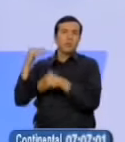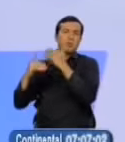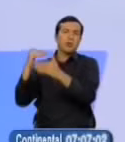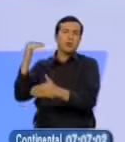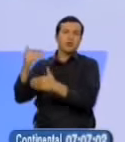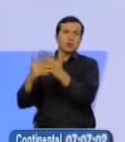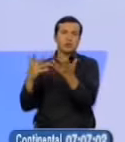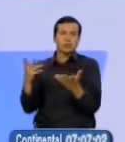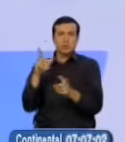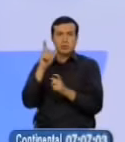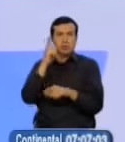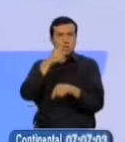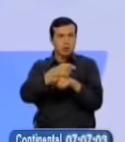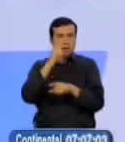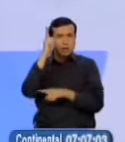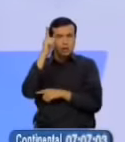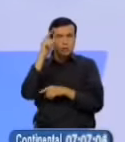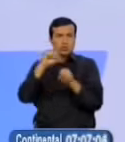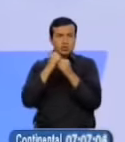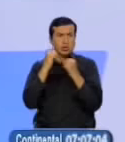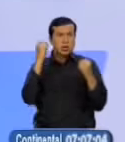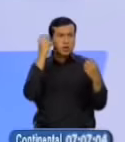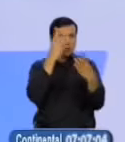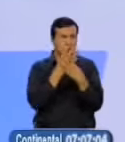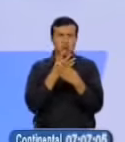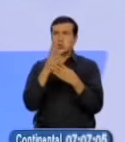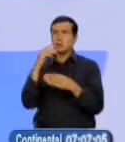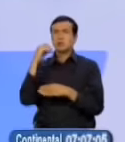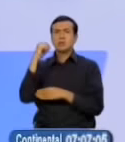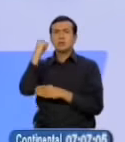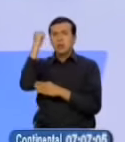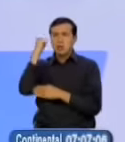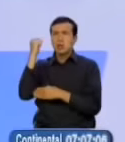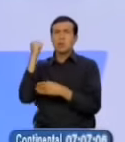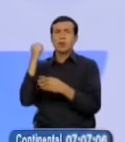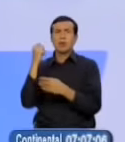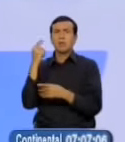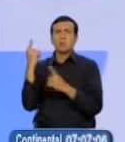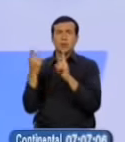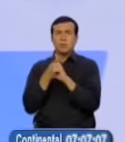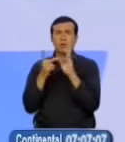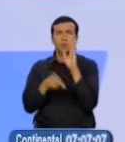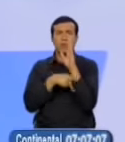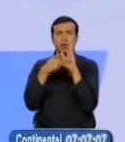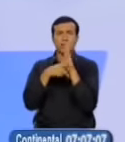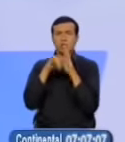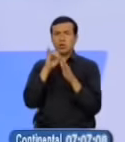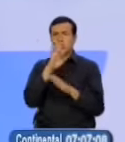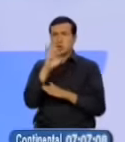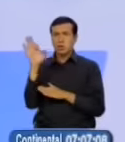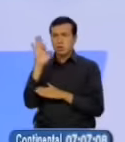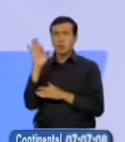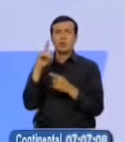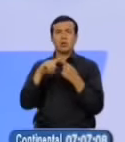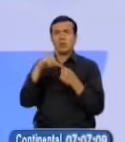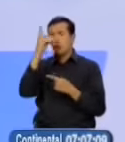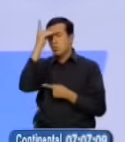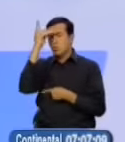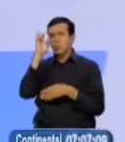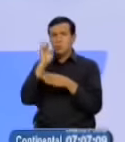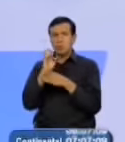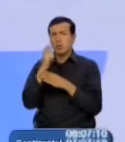no encarcela dirigentes sociales, no cierra sindicatos, no saca a pasear el primer barril de petróleo del ITT, no le endeuda al Ecuador